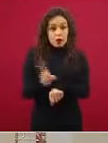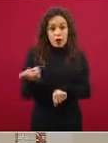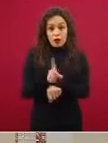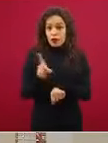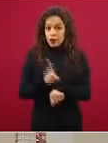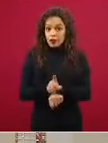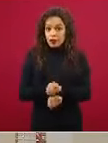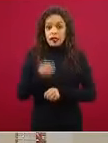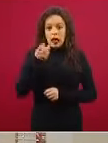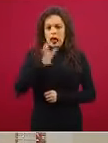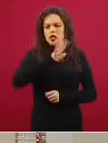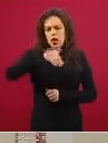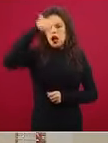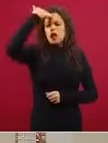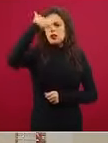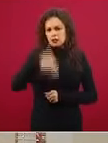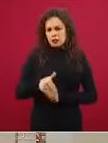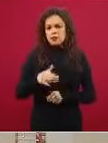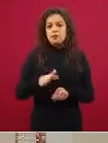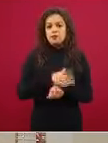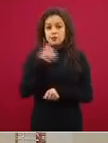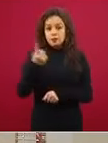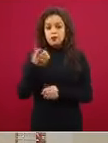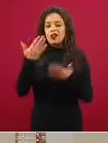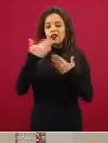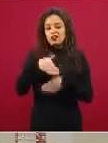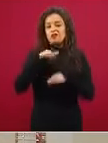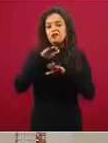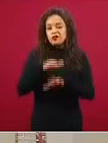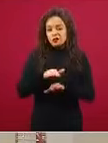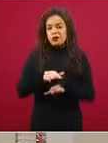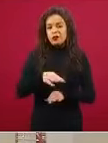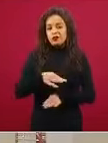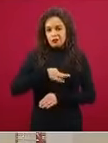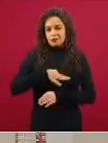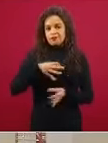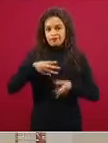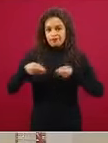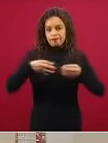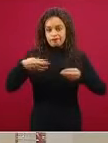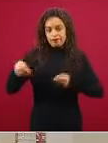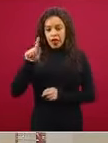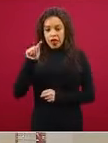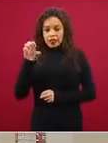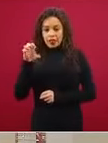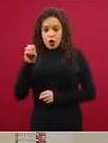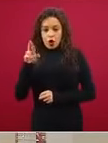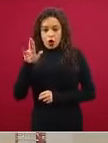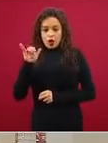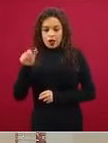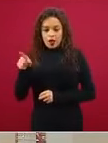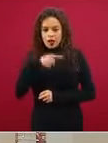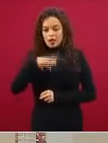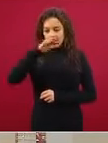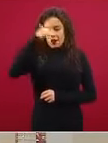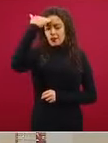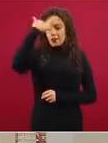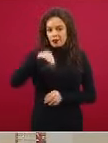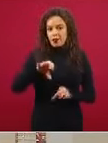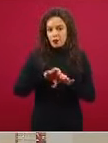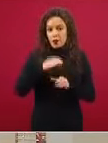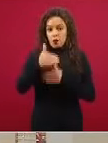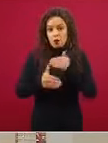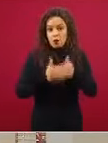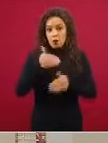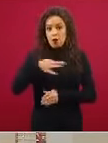teoría sobre las epidemias y la progresión de las epidemias. Y el 13 de